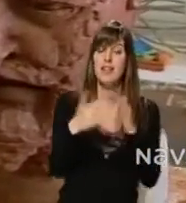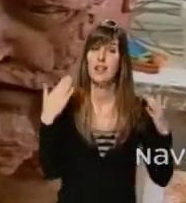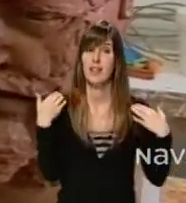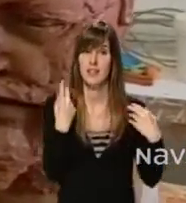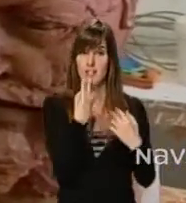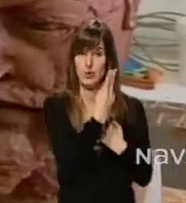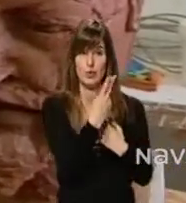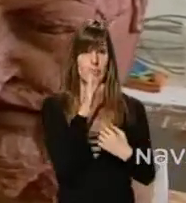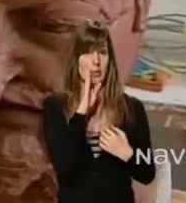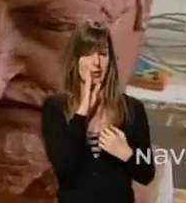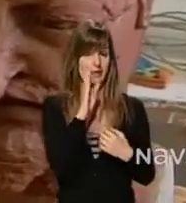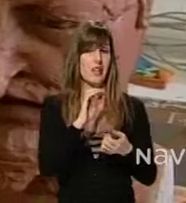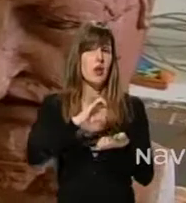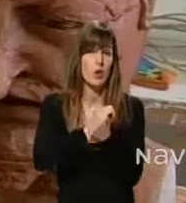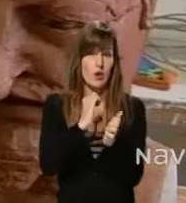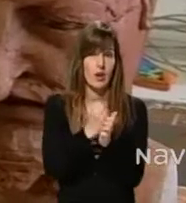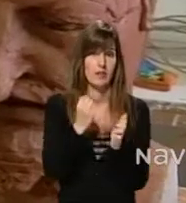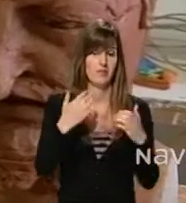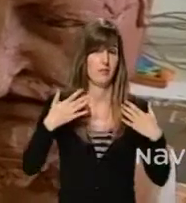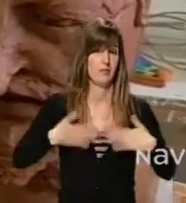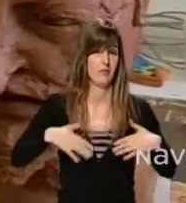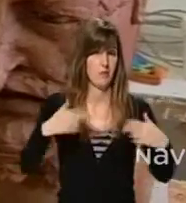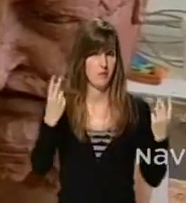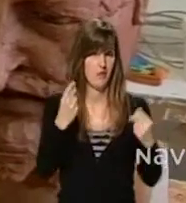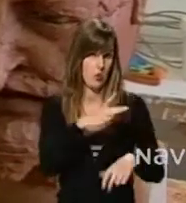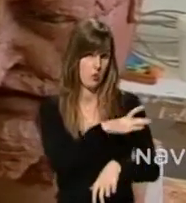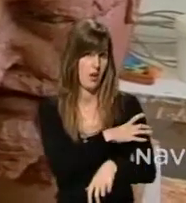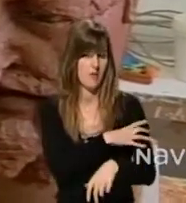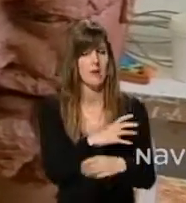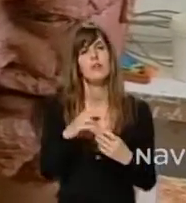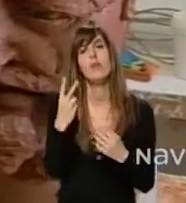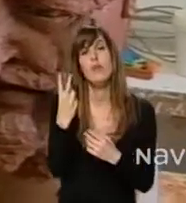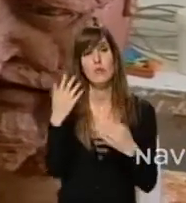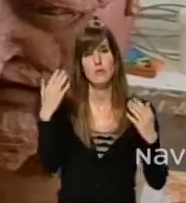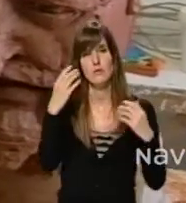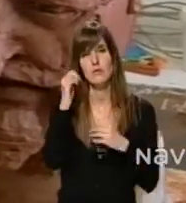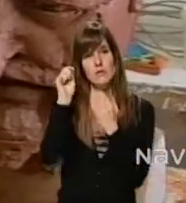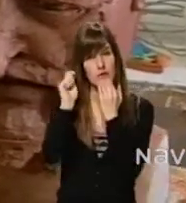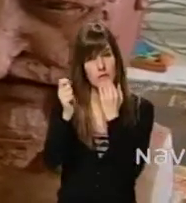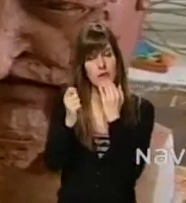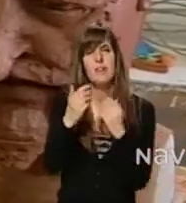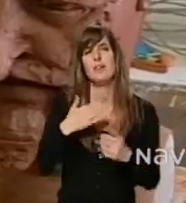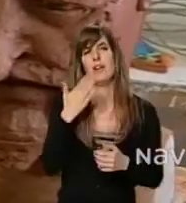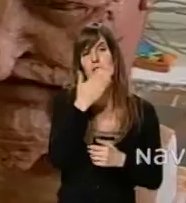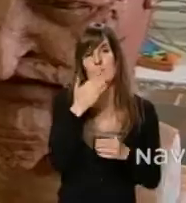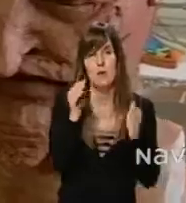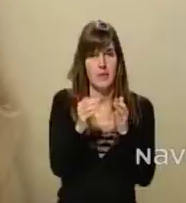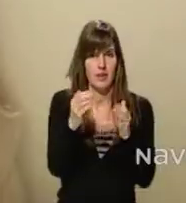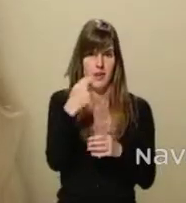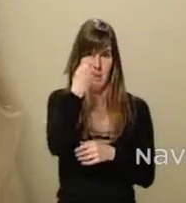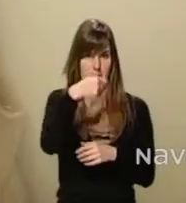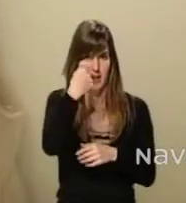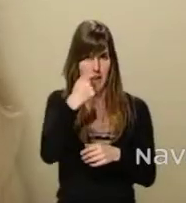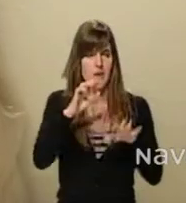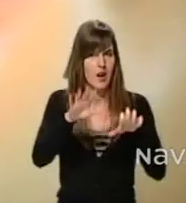habéis visto antes, la roncalesa y el danzante, en principio son para una escuela, una pequeña escuela en Barañáin, para